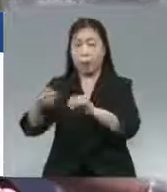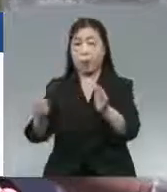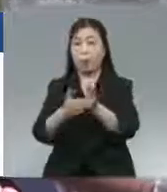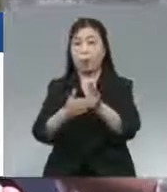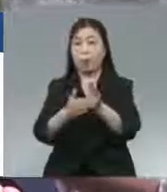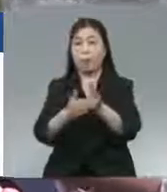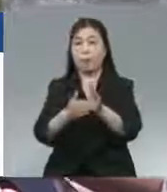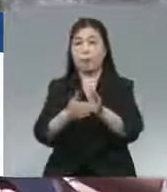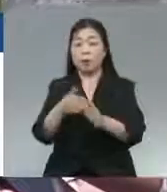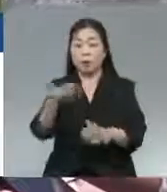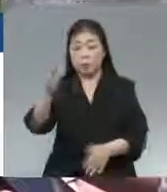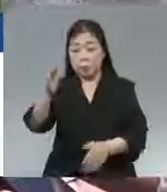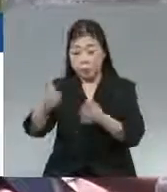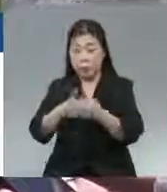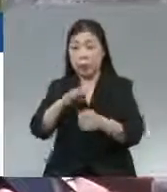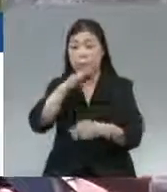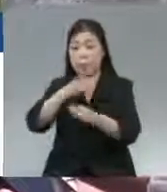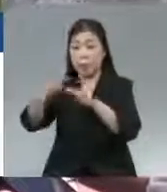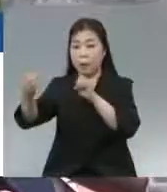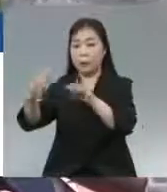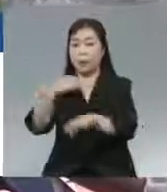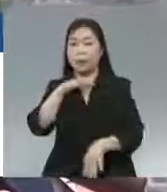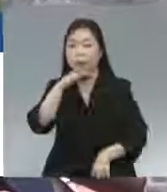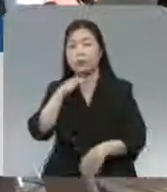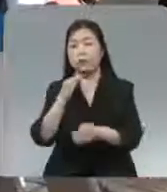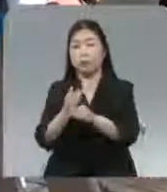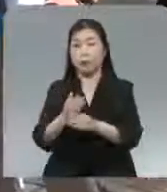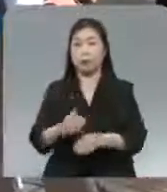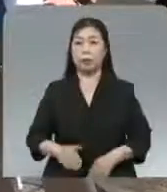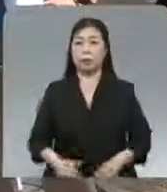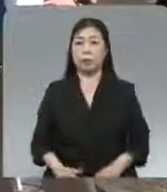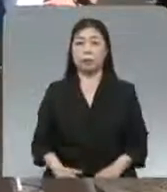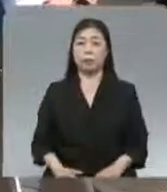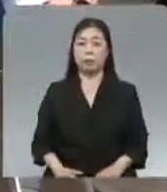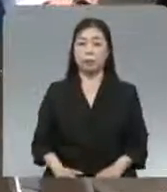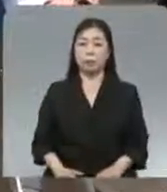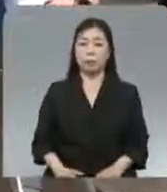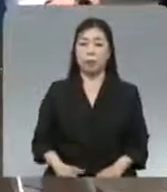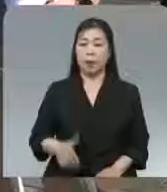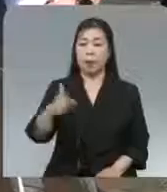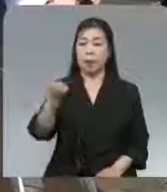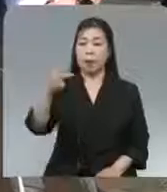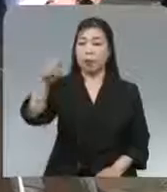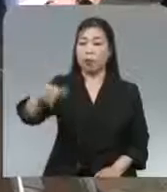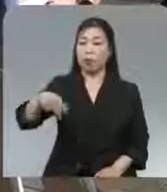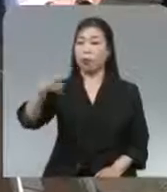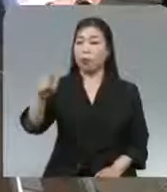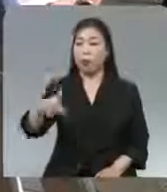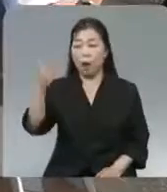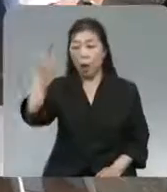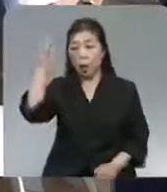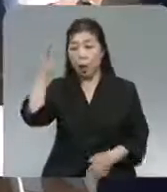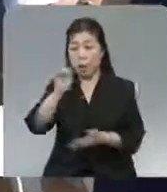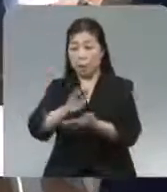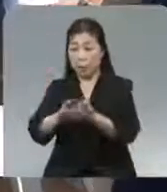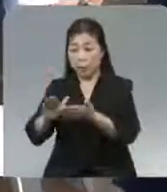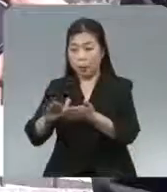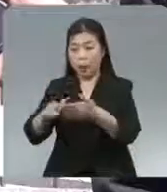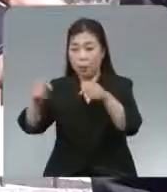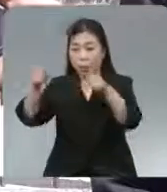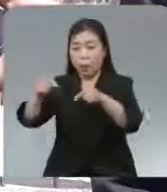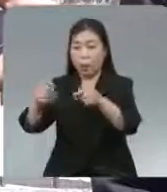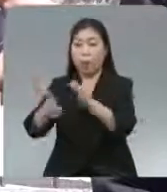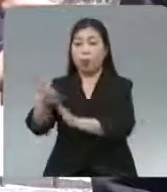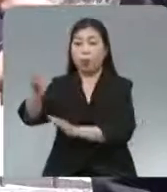vía diplomática y actualmente esperan una respuesta por parte de planeado por su parte no dudó avanzó que corre en el sur y eeuu